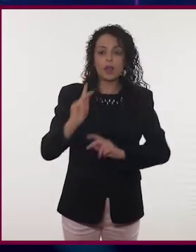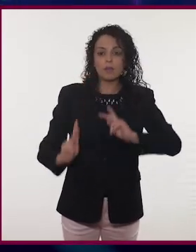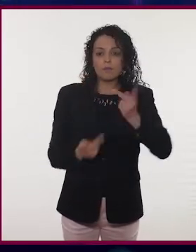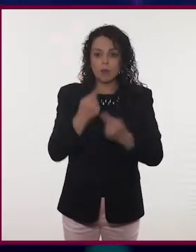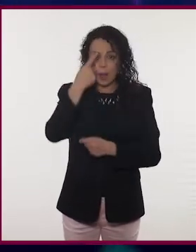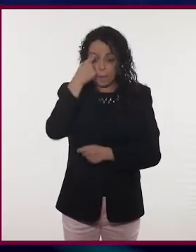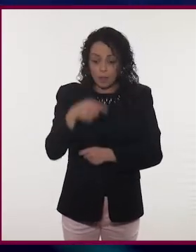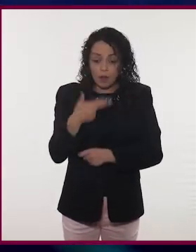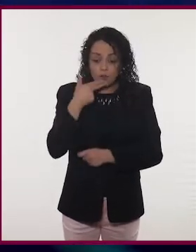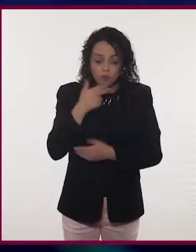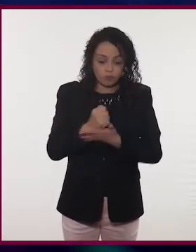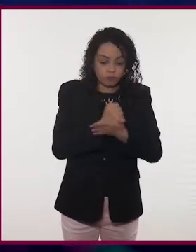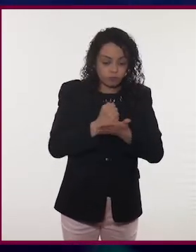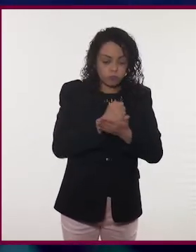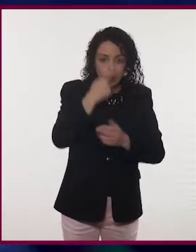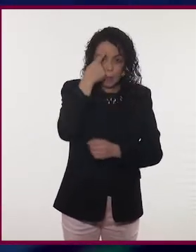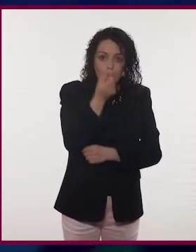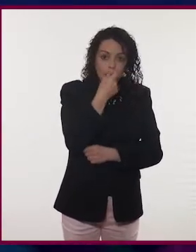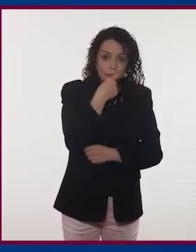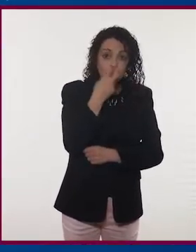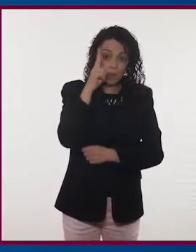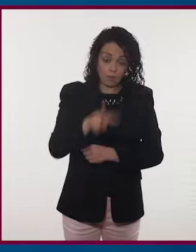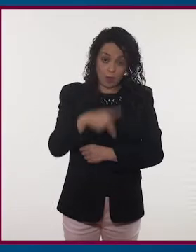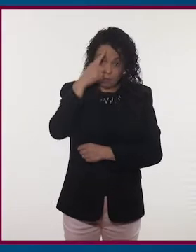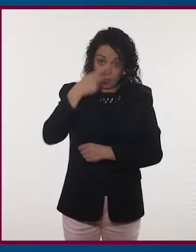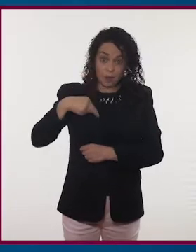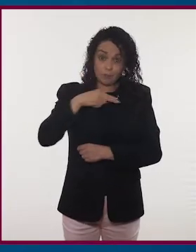para nosotros es muy importante.